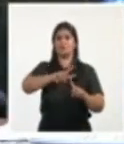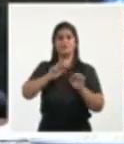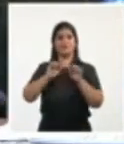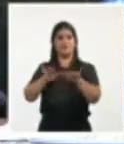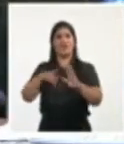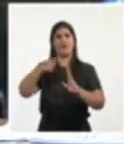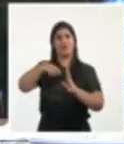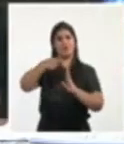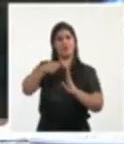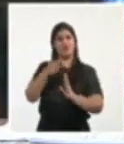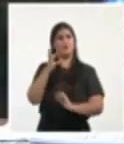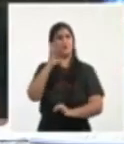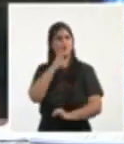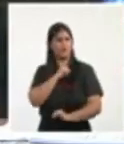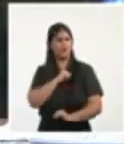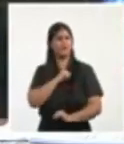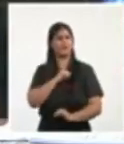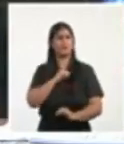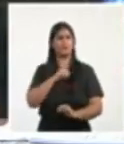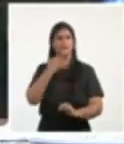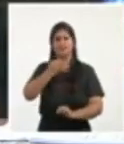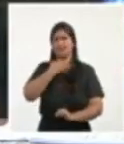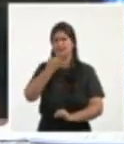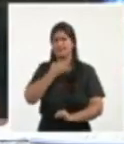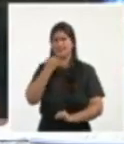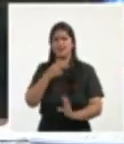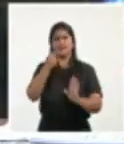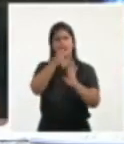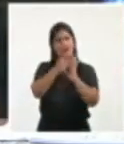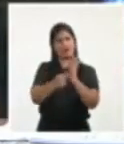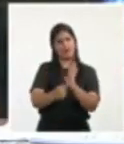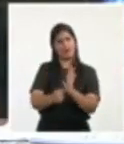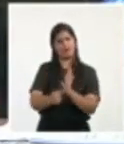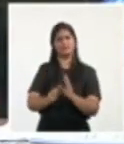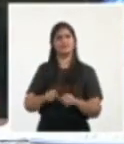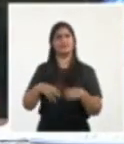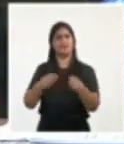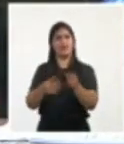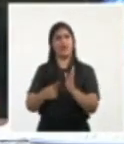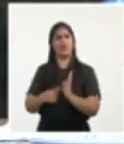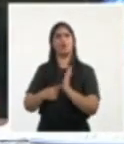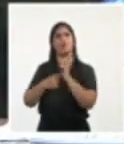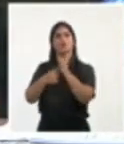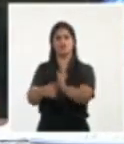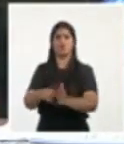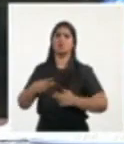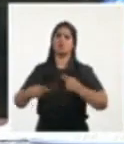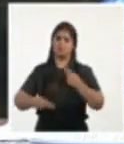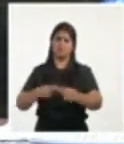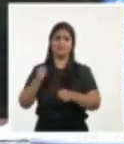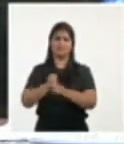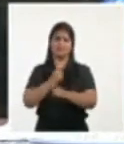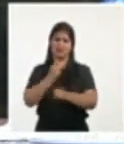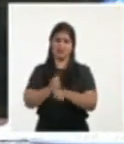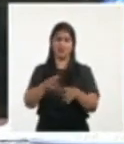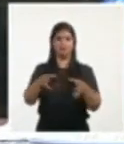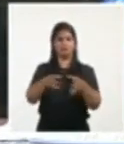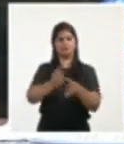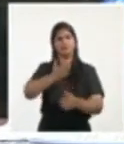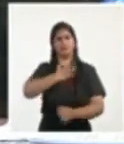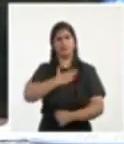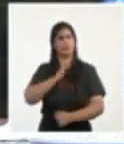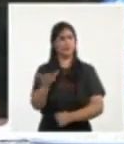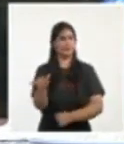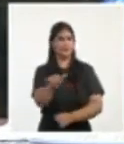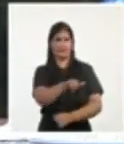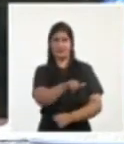toma en la base donde se hace la acción sanitaria, y los datos se generan desde esas instituciones